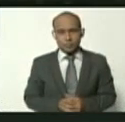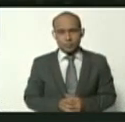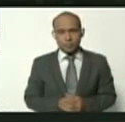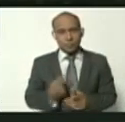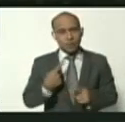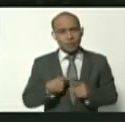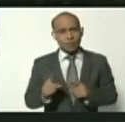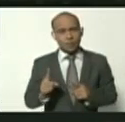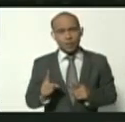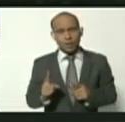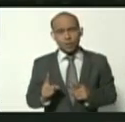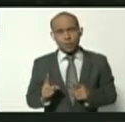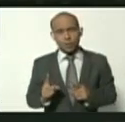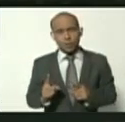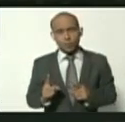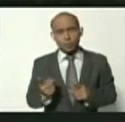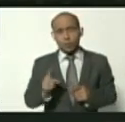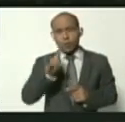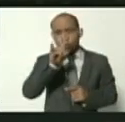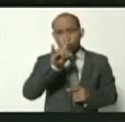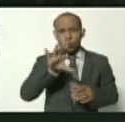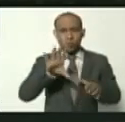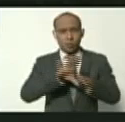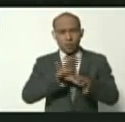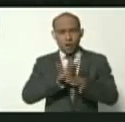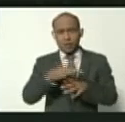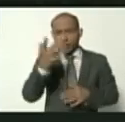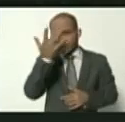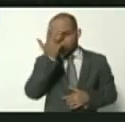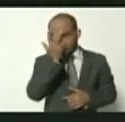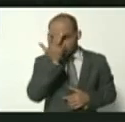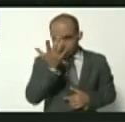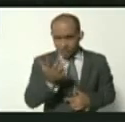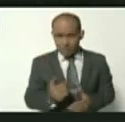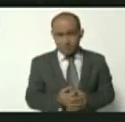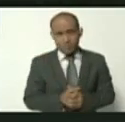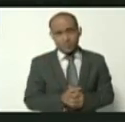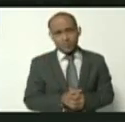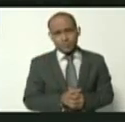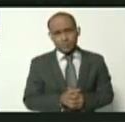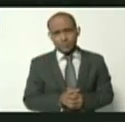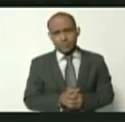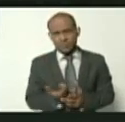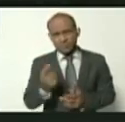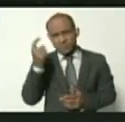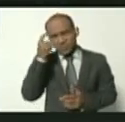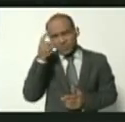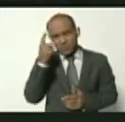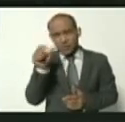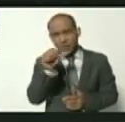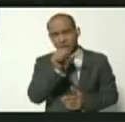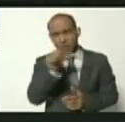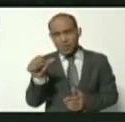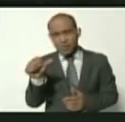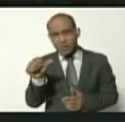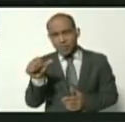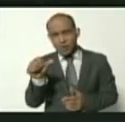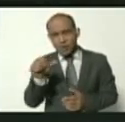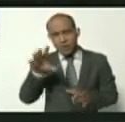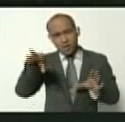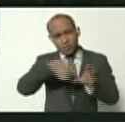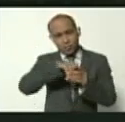Pero entonces cae lunes y martes de carnaval, cae en la semana